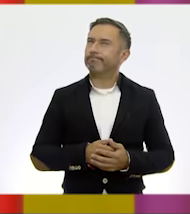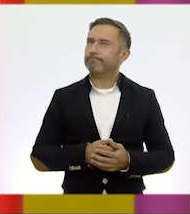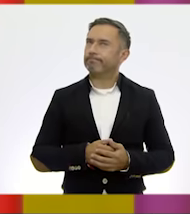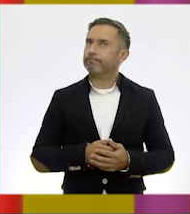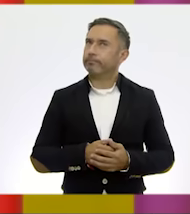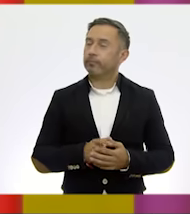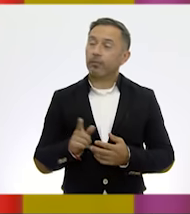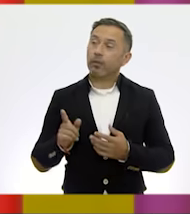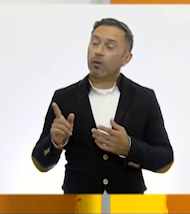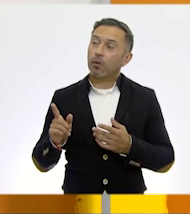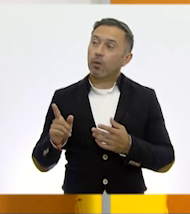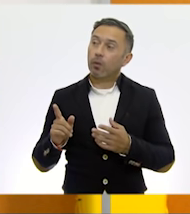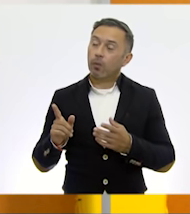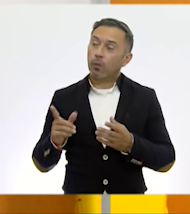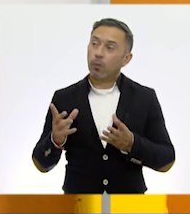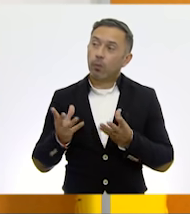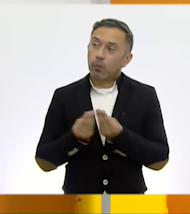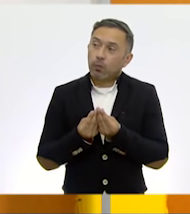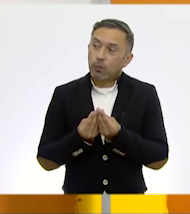Juntar.